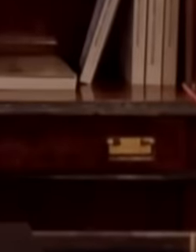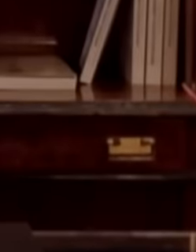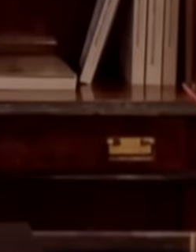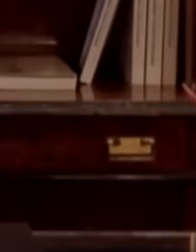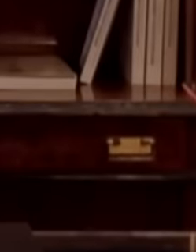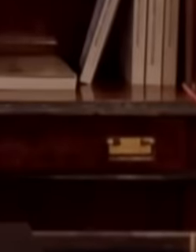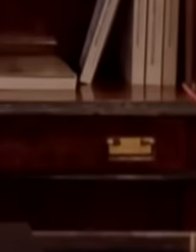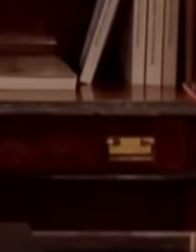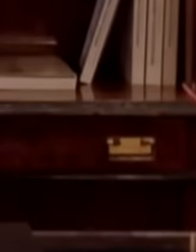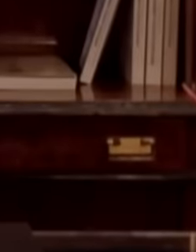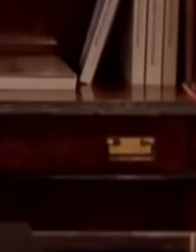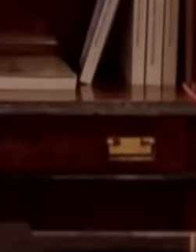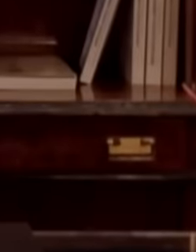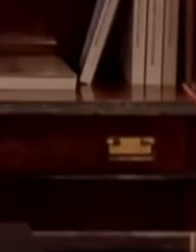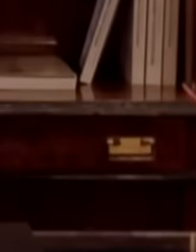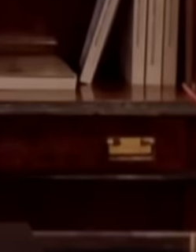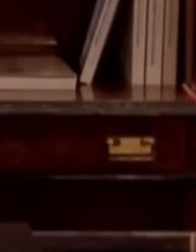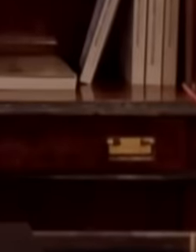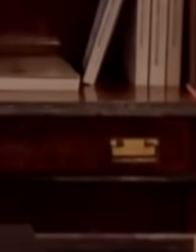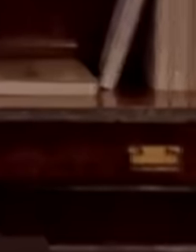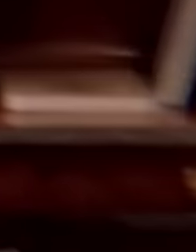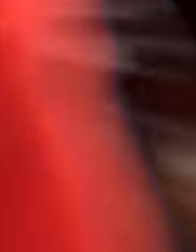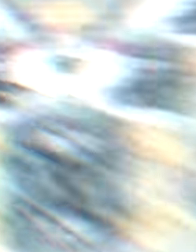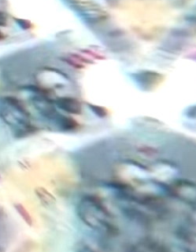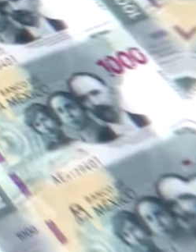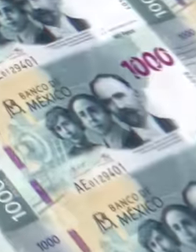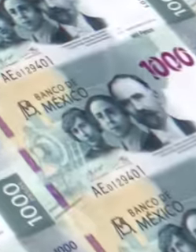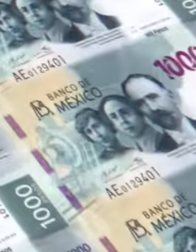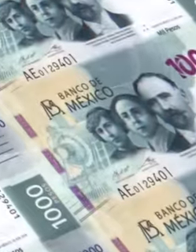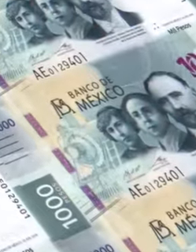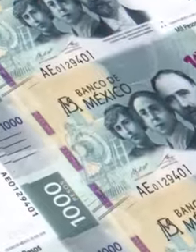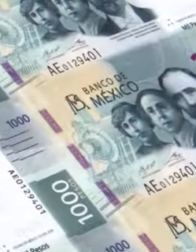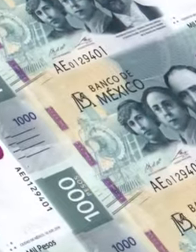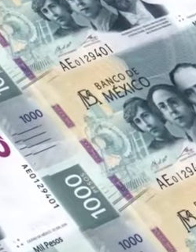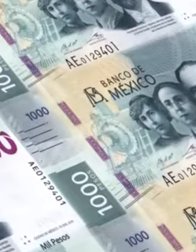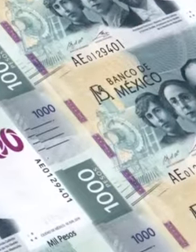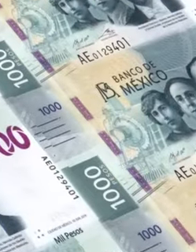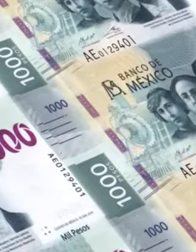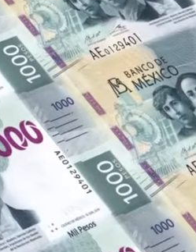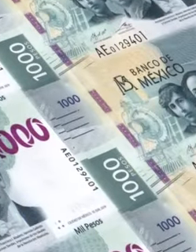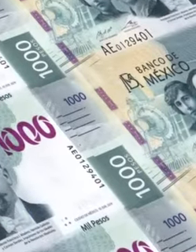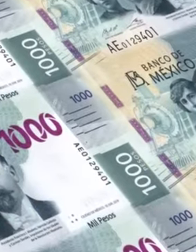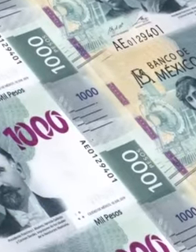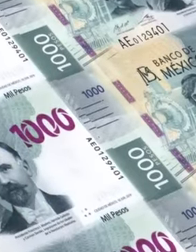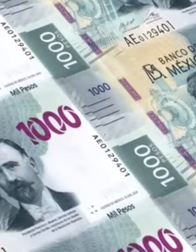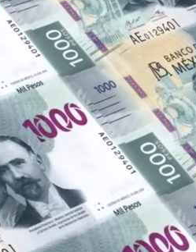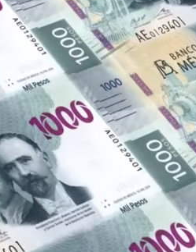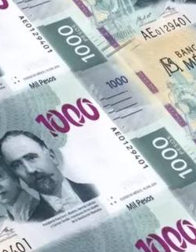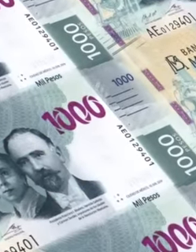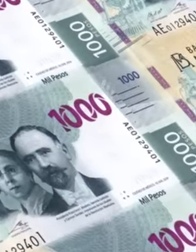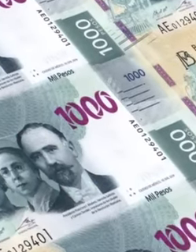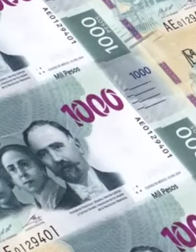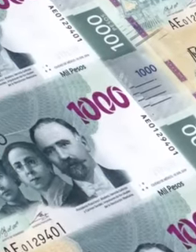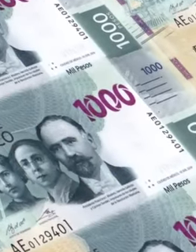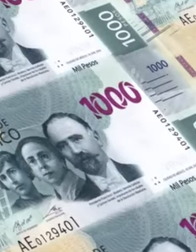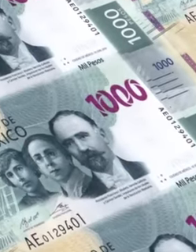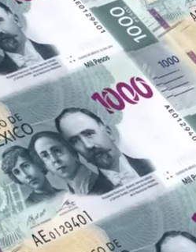sistema judicial no está garantizando el pago oportuno de los impuestos que deben por años.